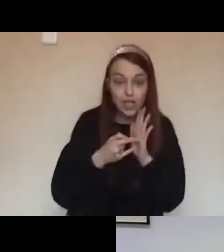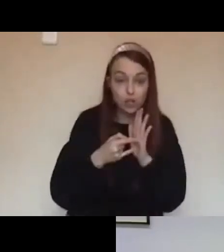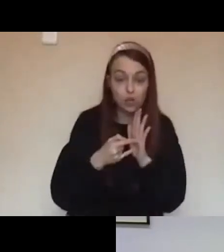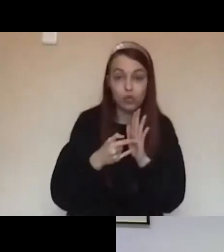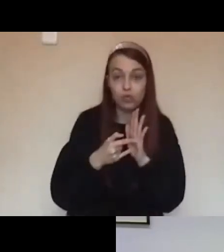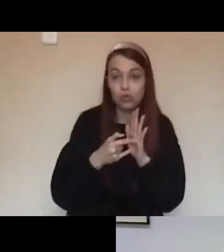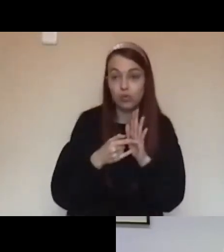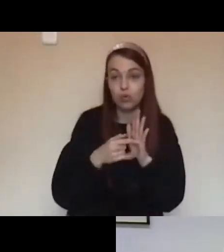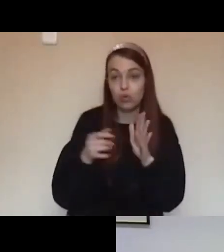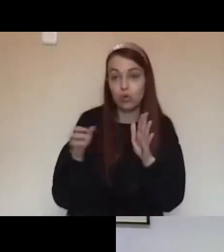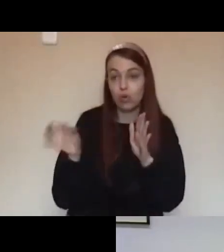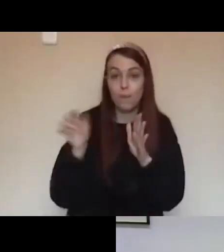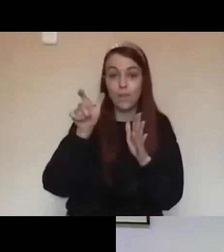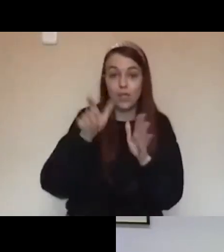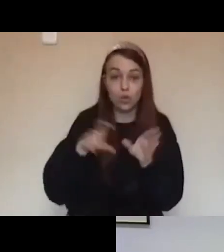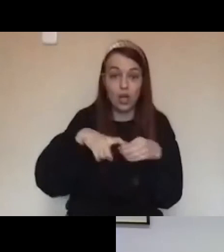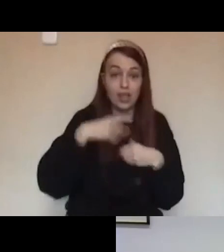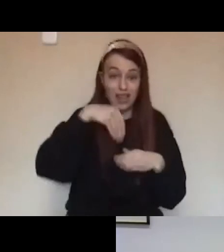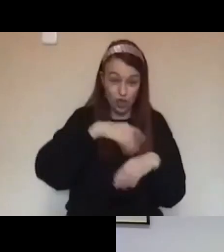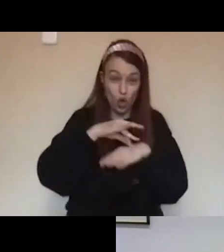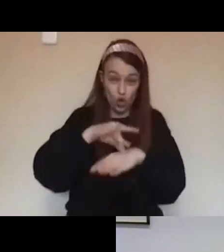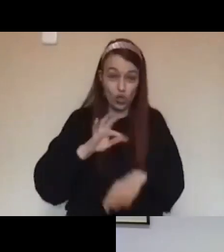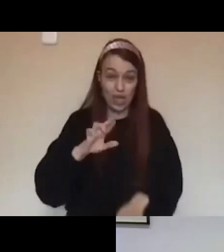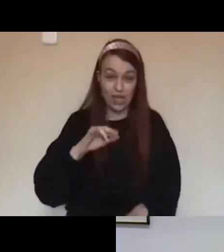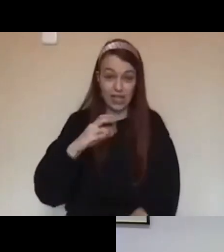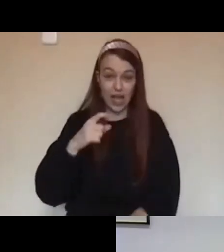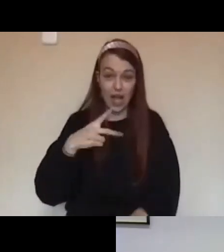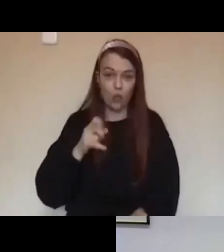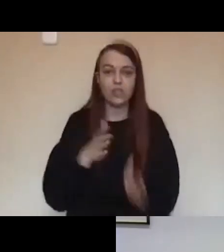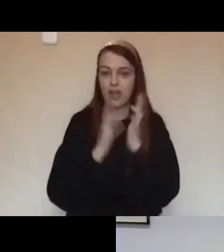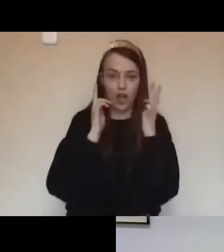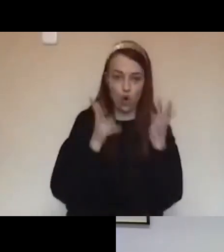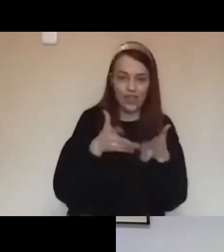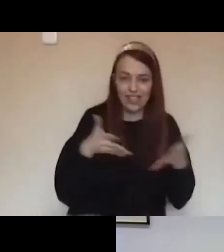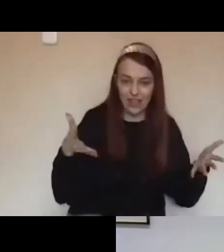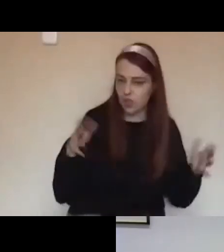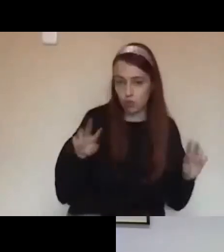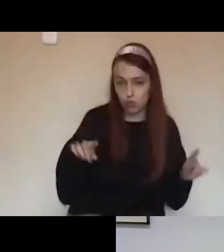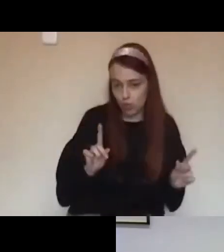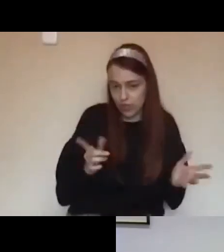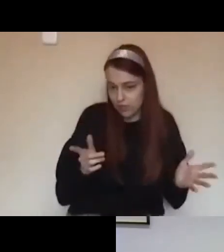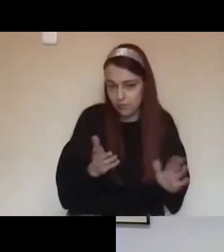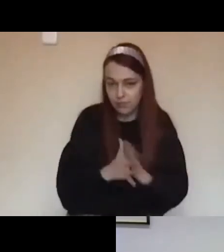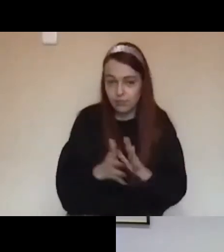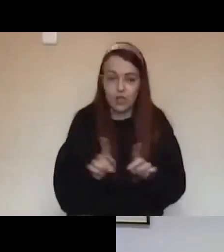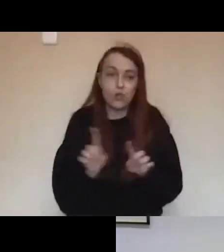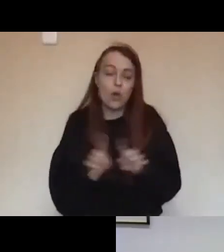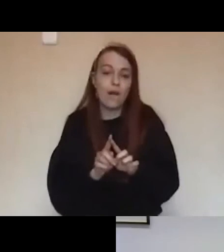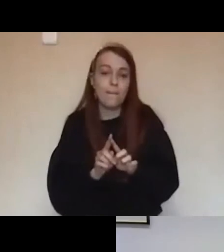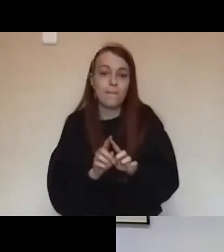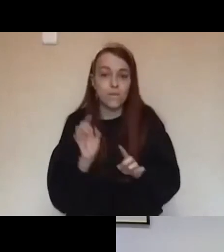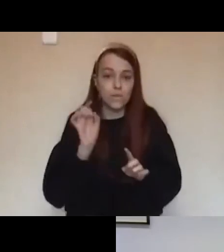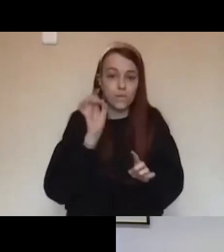todos los prestadores que forman parte de la ruta del Tricagüe no son grandes cadenas hoteleras, estamos hablando de pequeños emprendimientos,